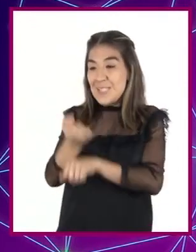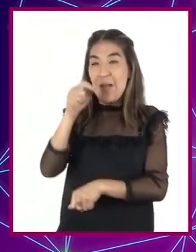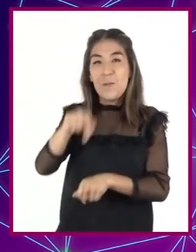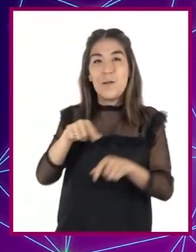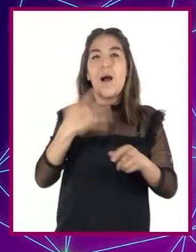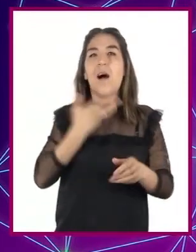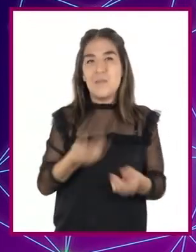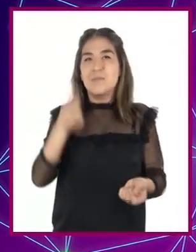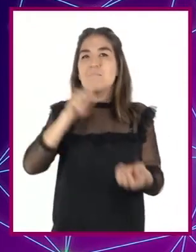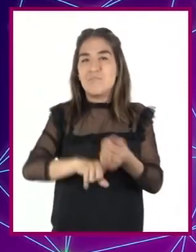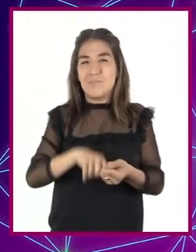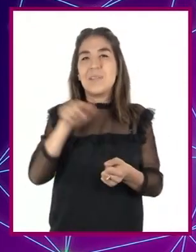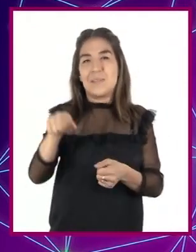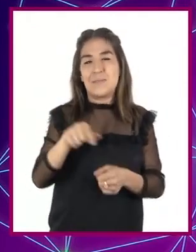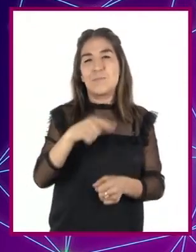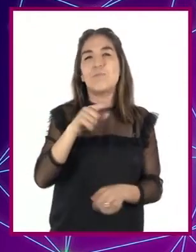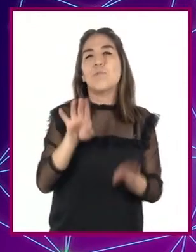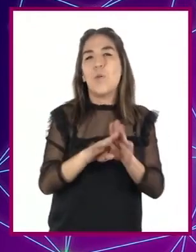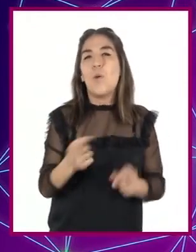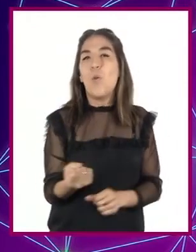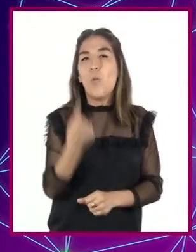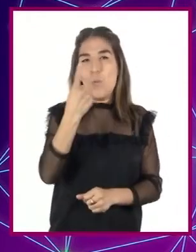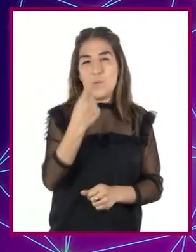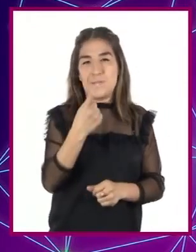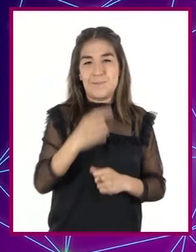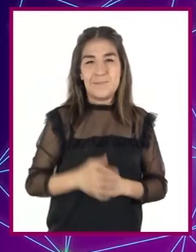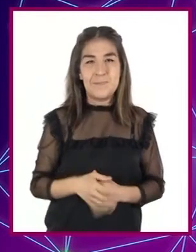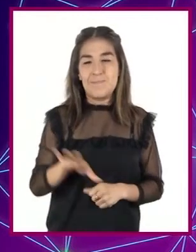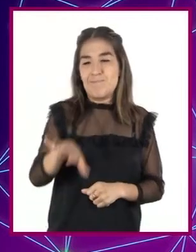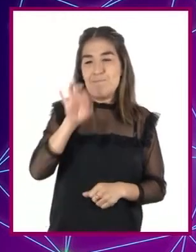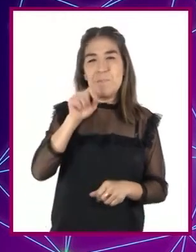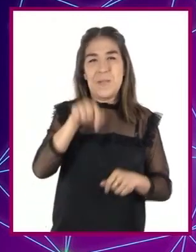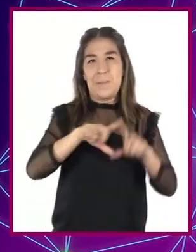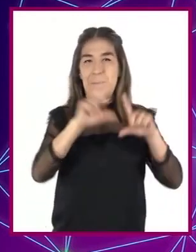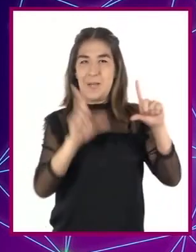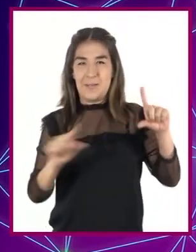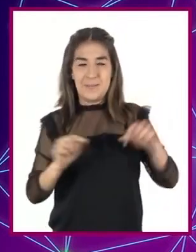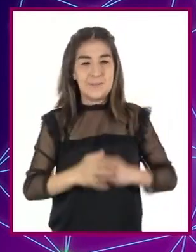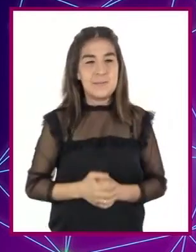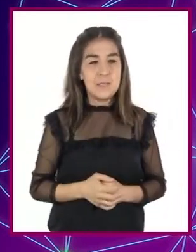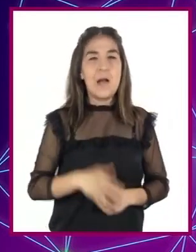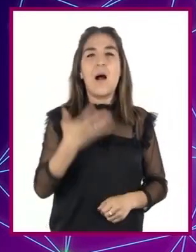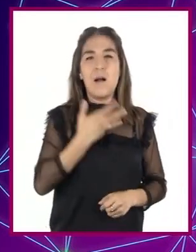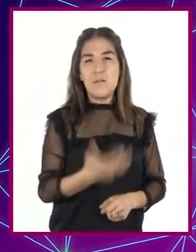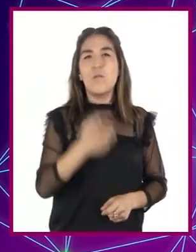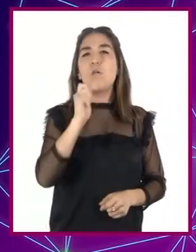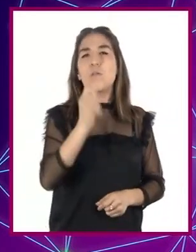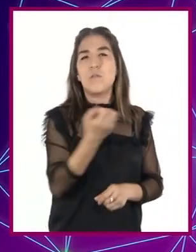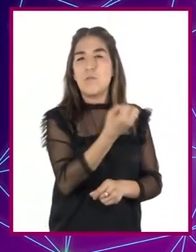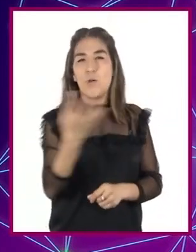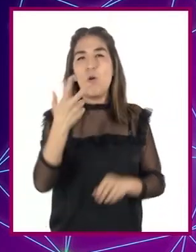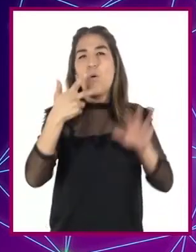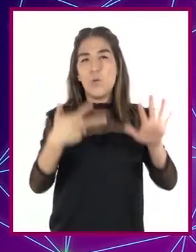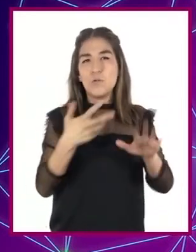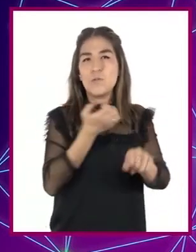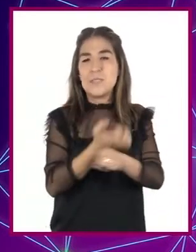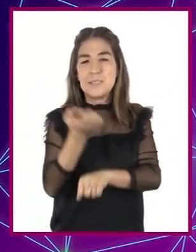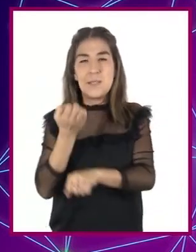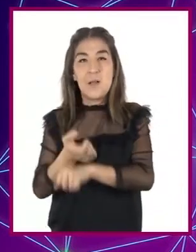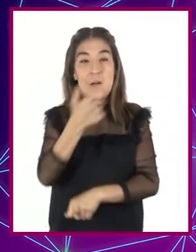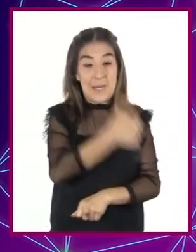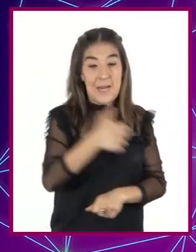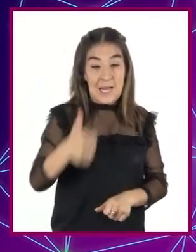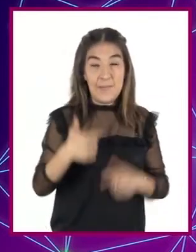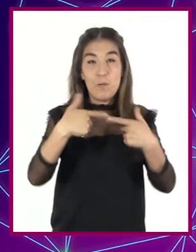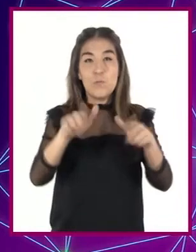encuentra representado en ese intervalo. Existen 3 grupos de datos formados por 8 estados. Cada grupo